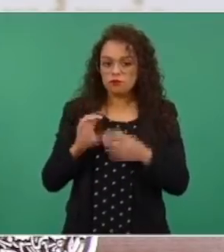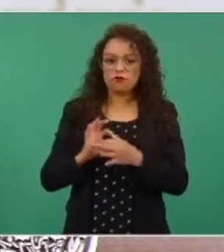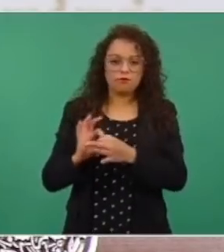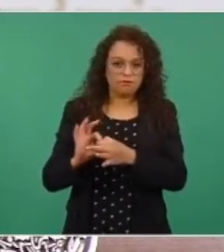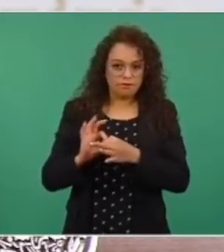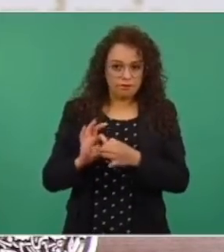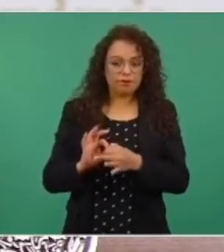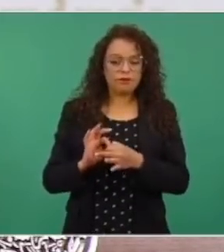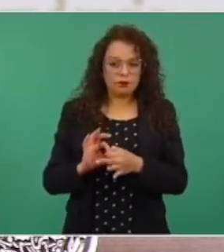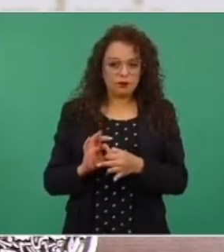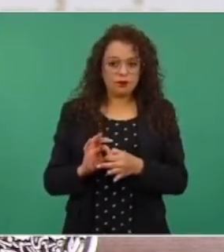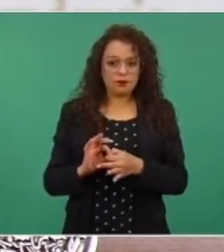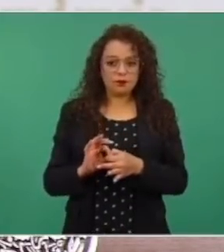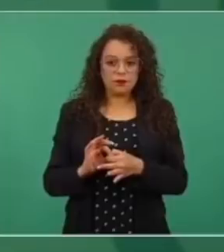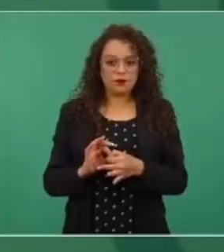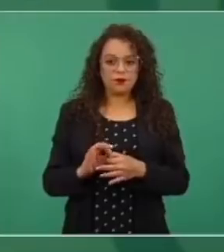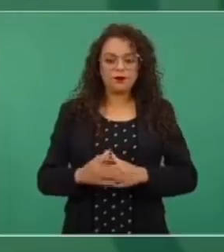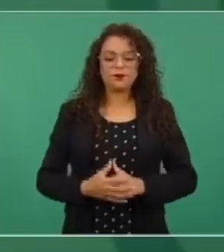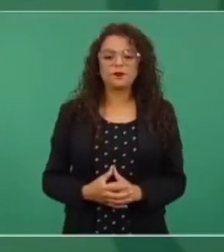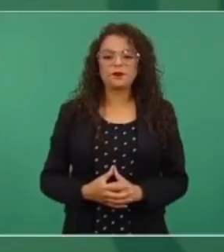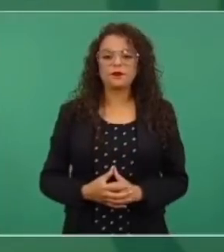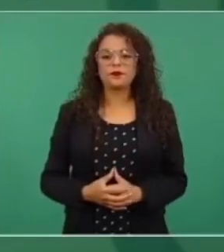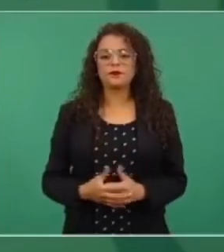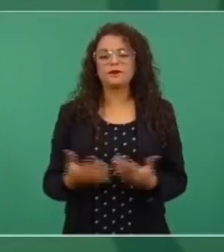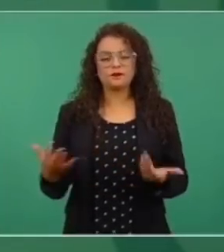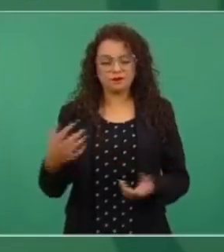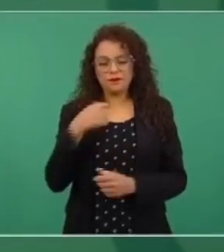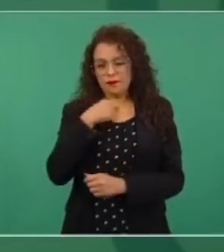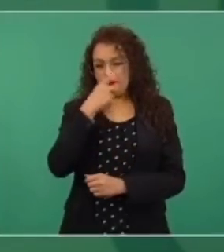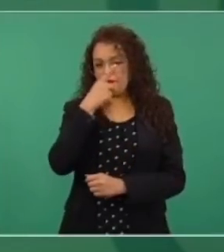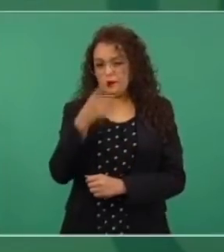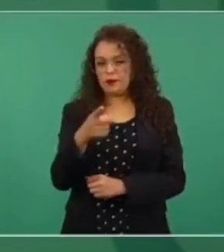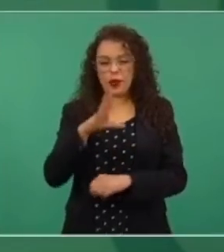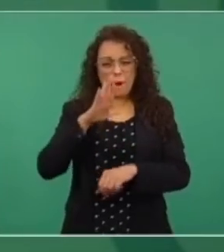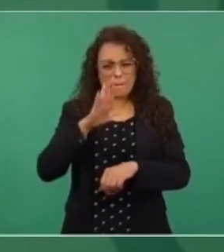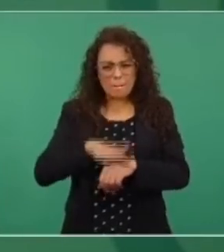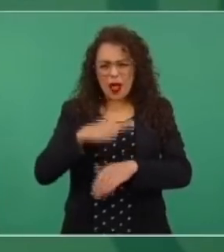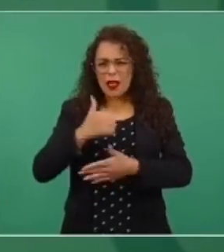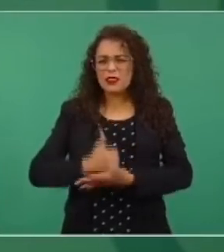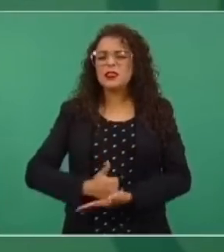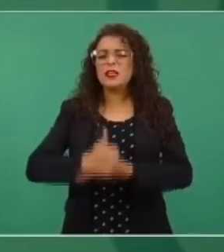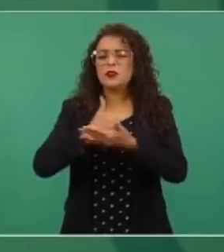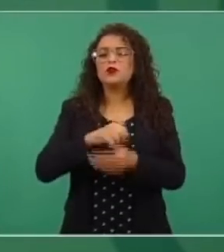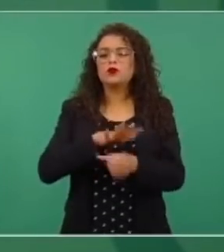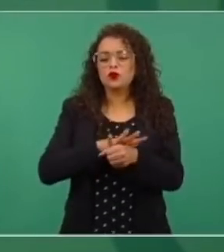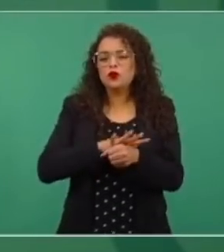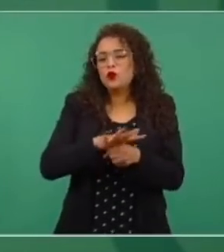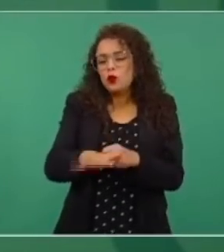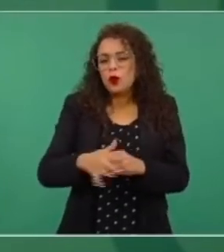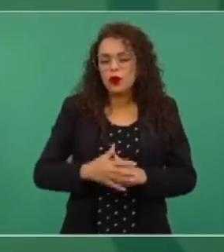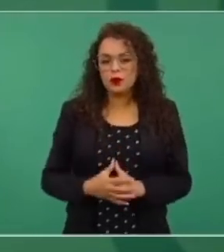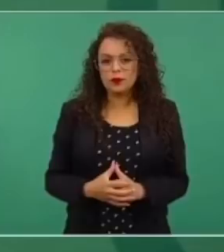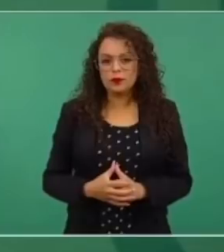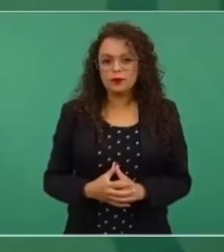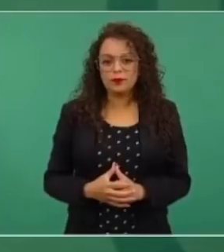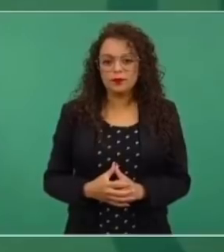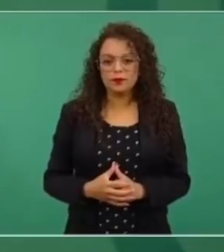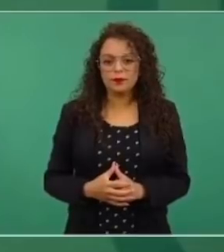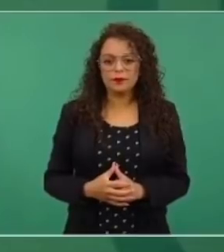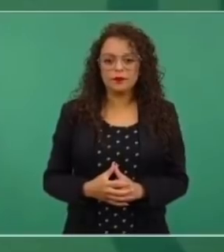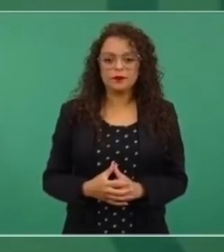Lo que va a ayudar mucho es el que termine